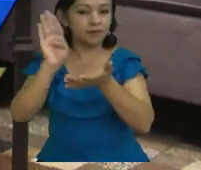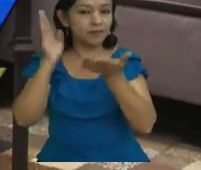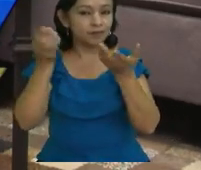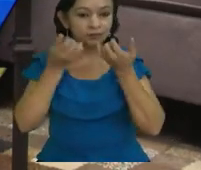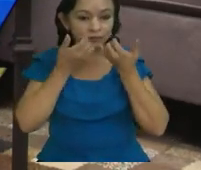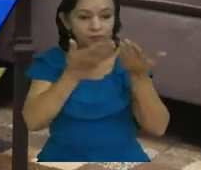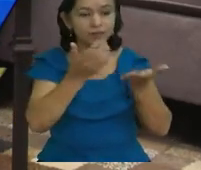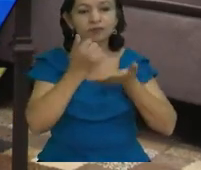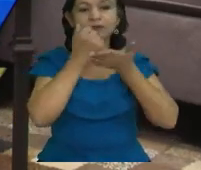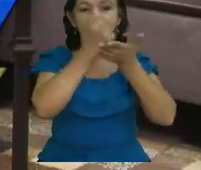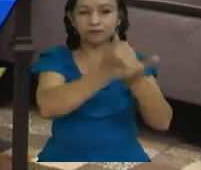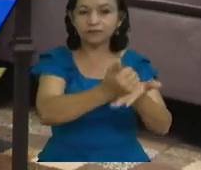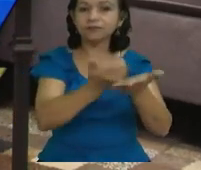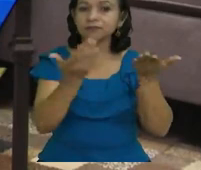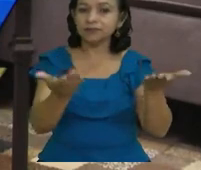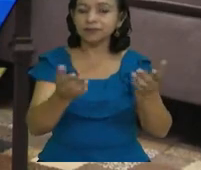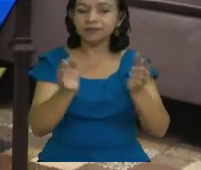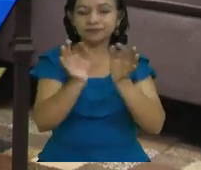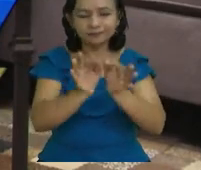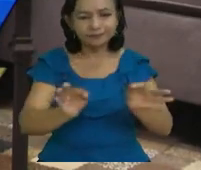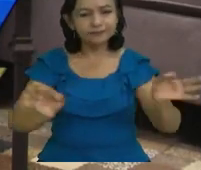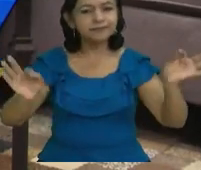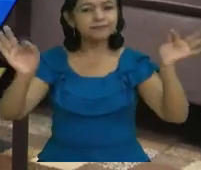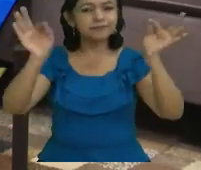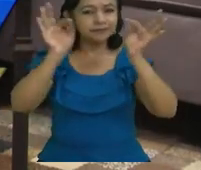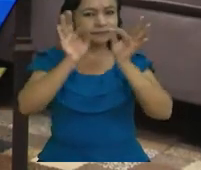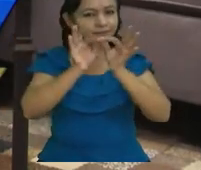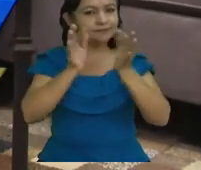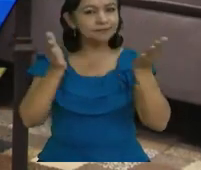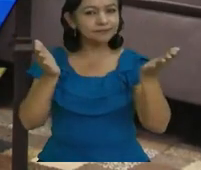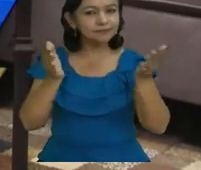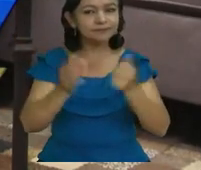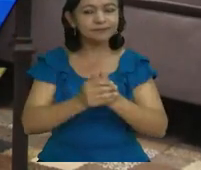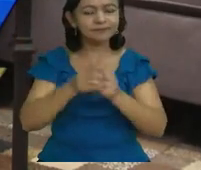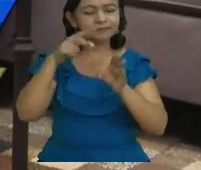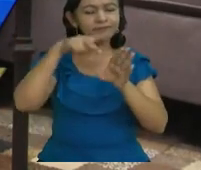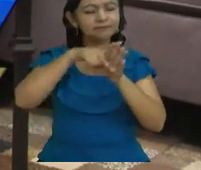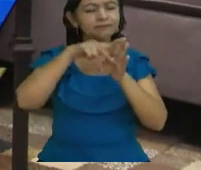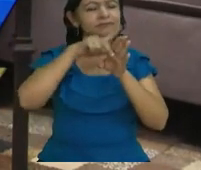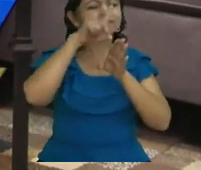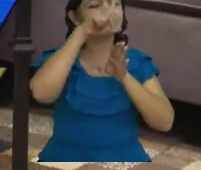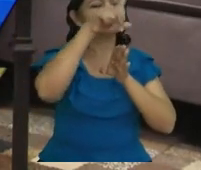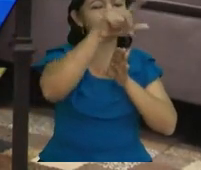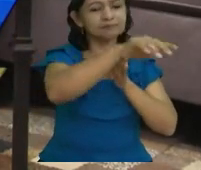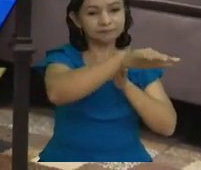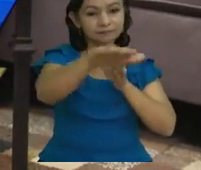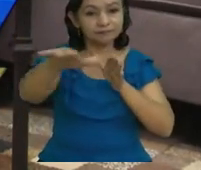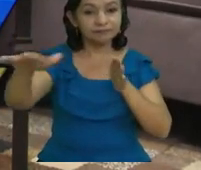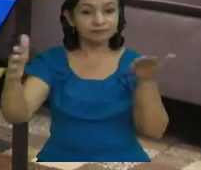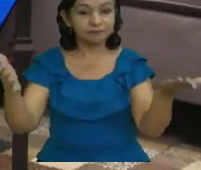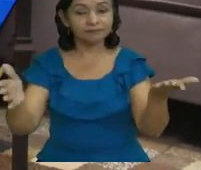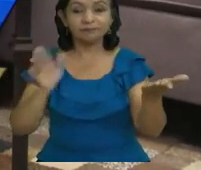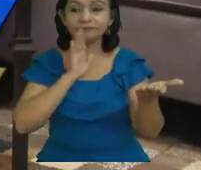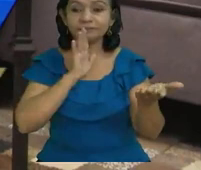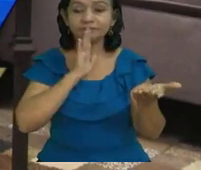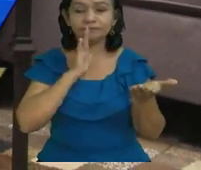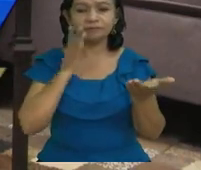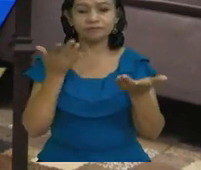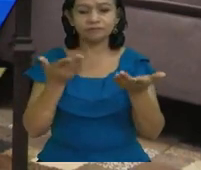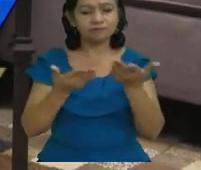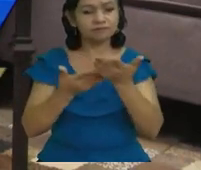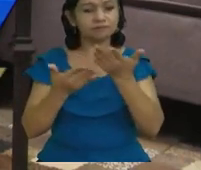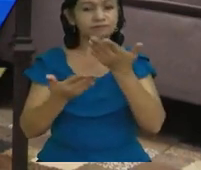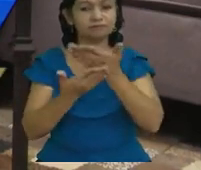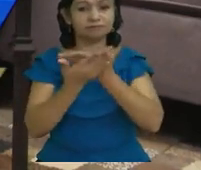información oportuna es vital. Es importantísimo eso que mencionaste. Fíjate de que, por ejemplo, en el campo, en el sector agropecuario, cuando hablamos de tecnología, por